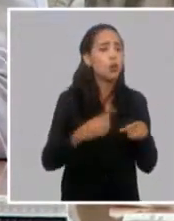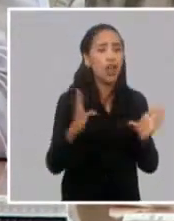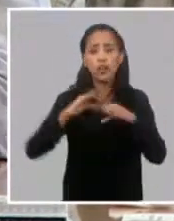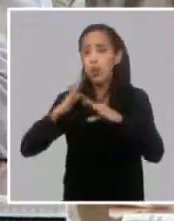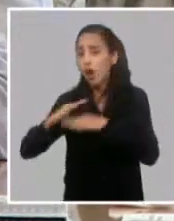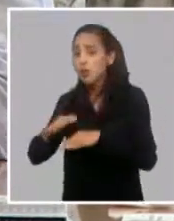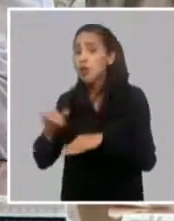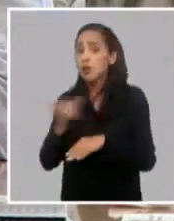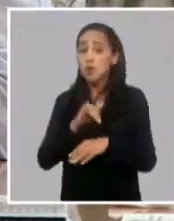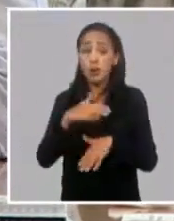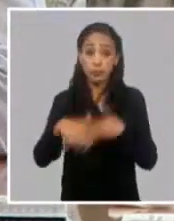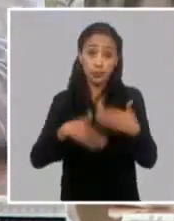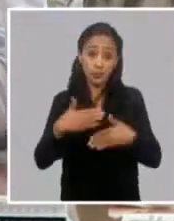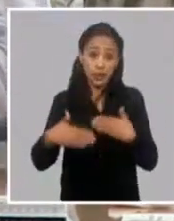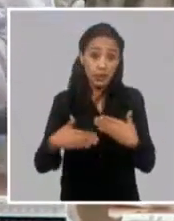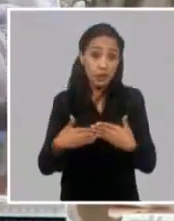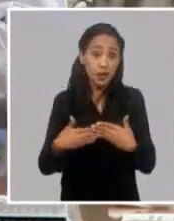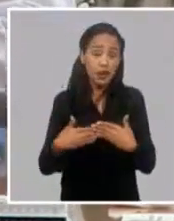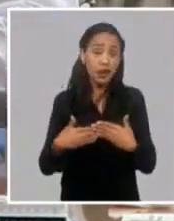acumulados que tenemos.